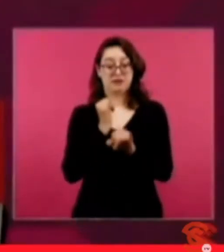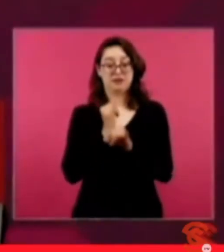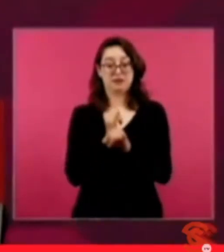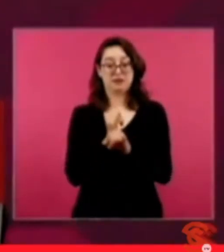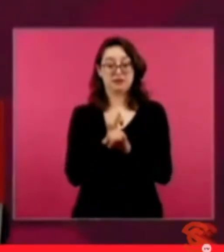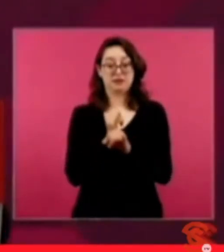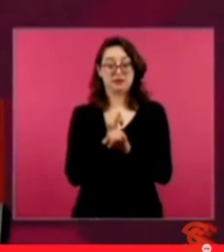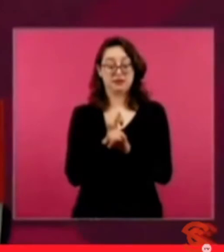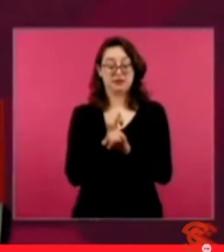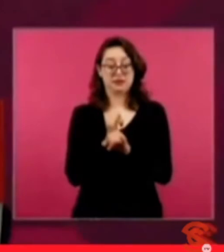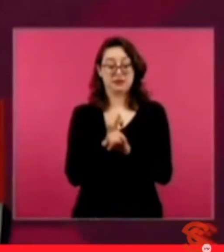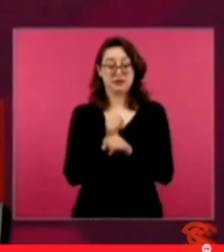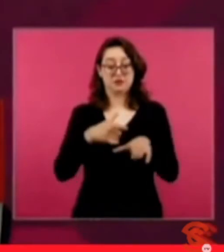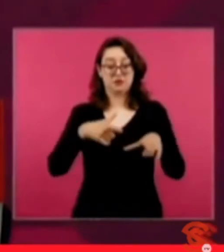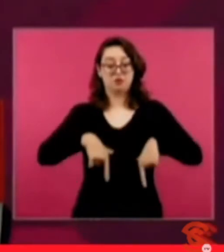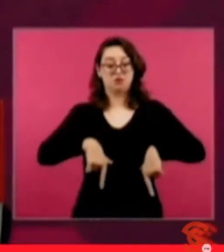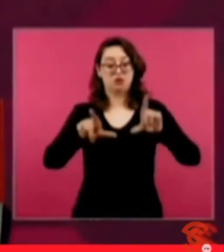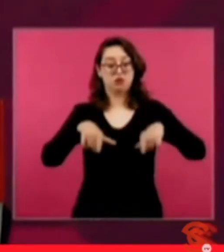dos conferencias